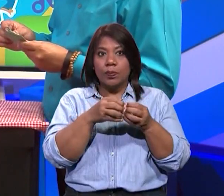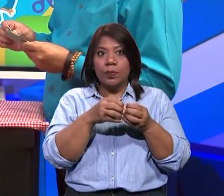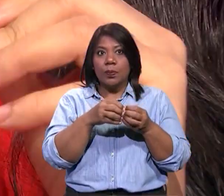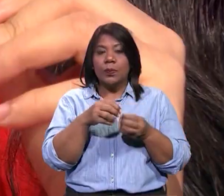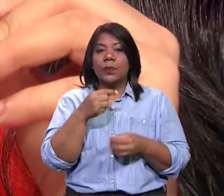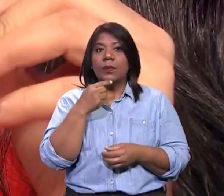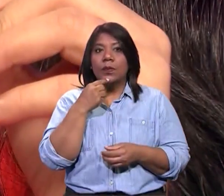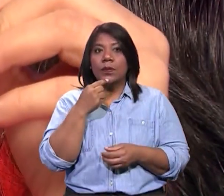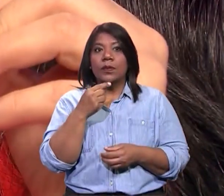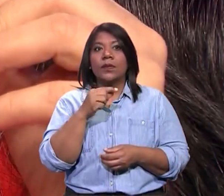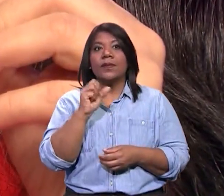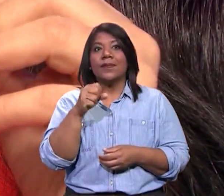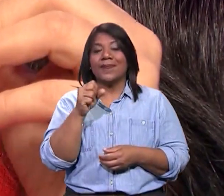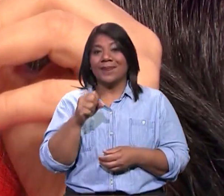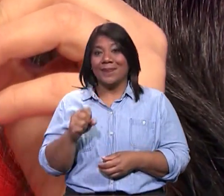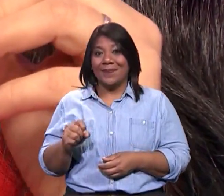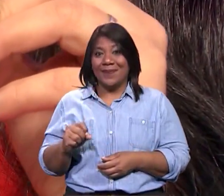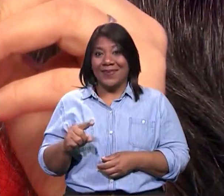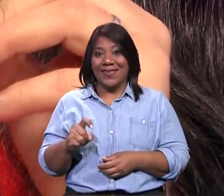es?